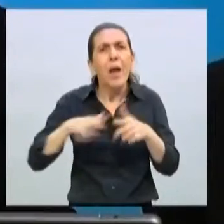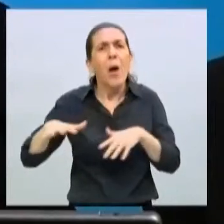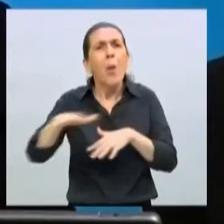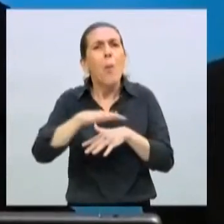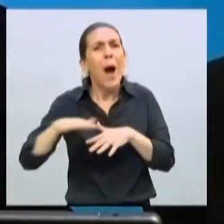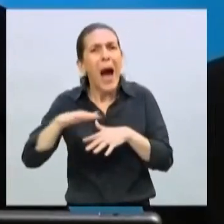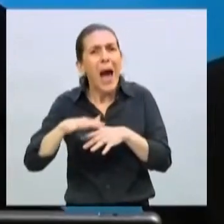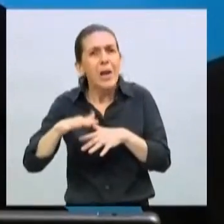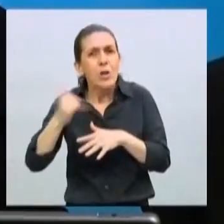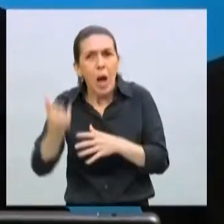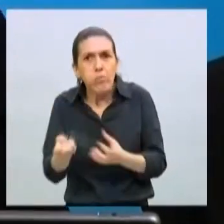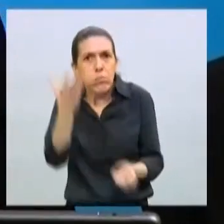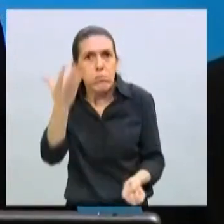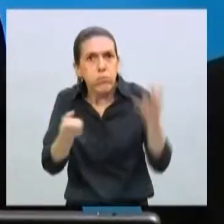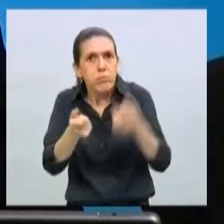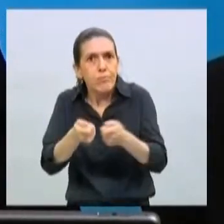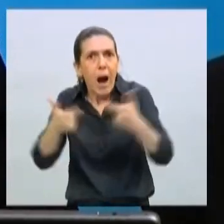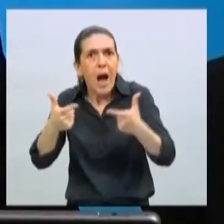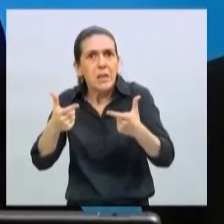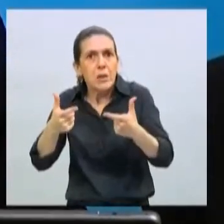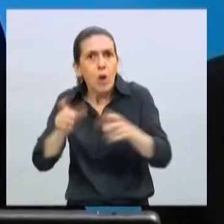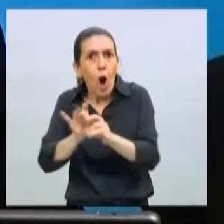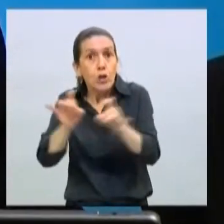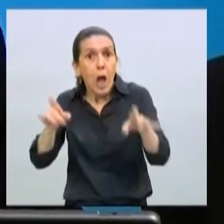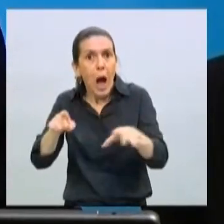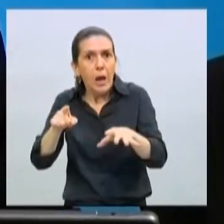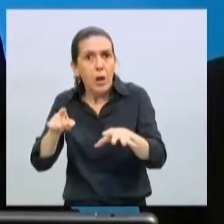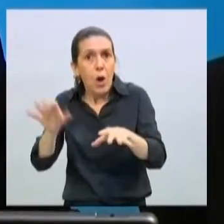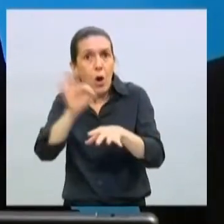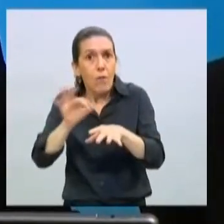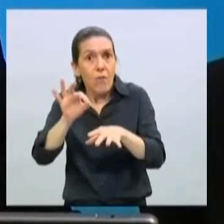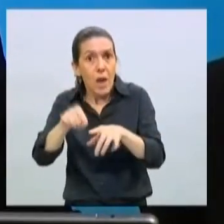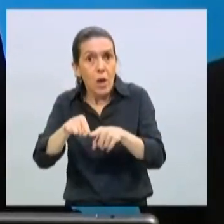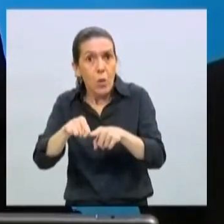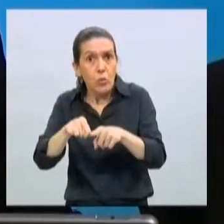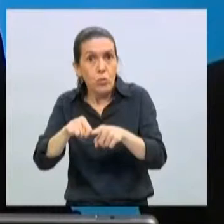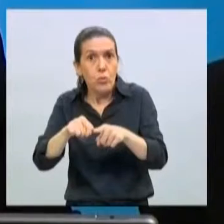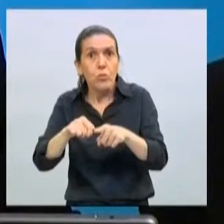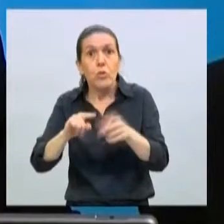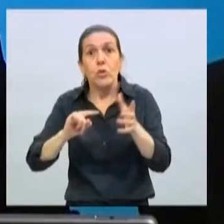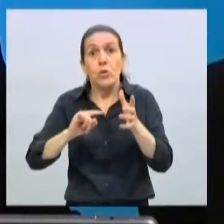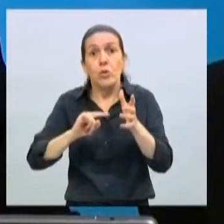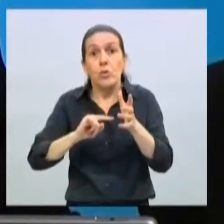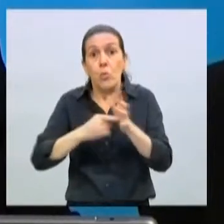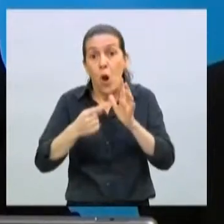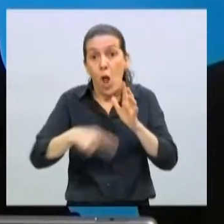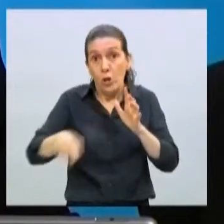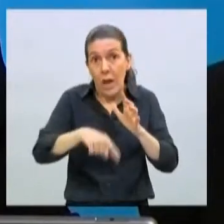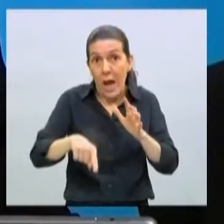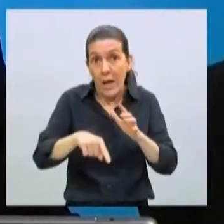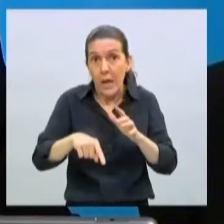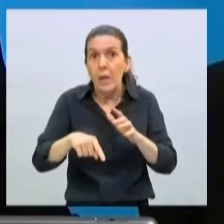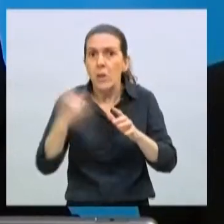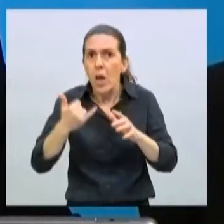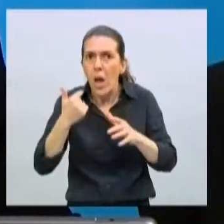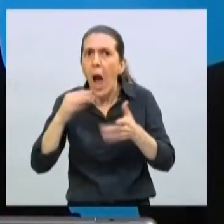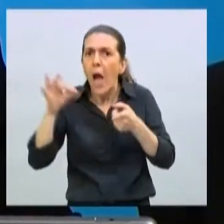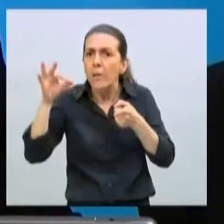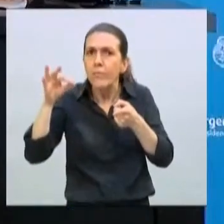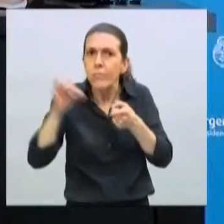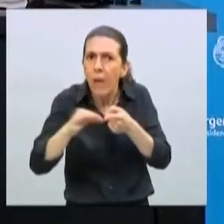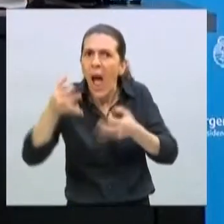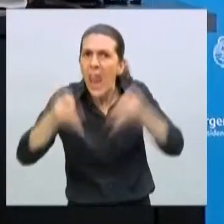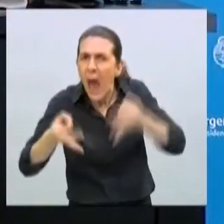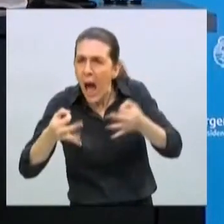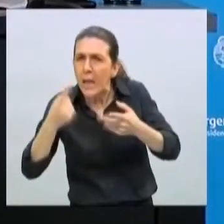se han manifestado esta mayor cantidad de casos de la ciudad de Buenos Aires, y los hemos hecho en cantidad significativa como para ver